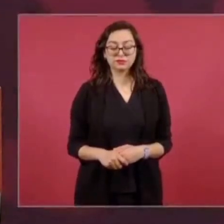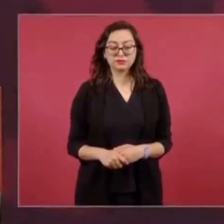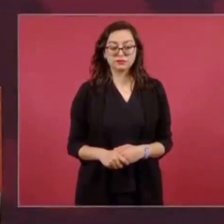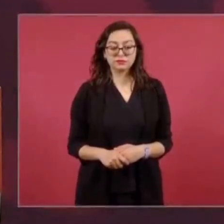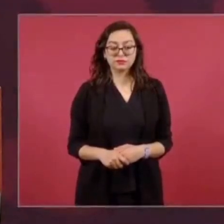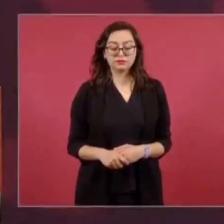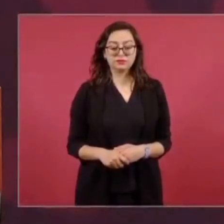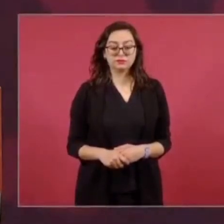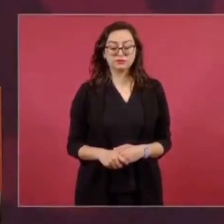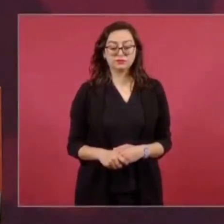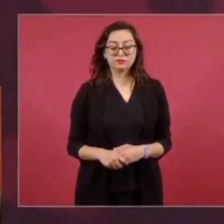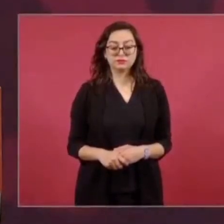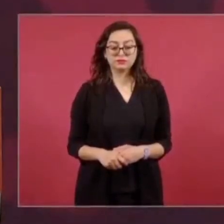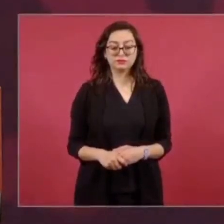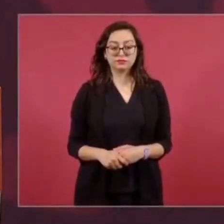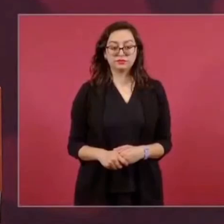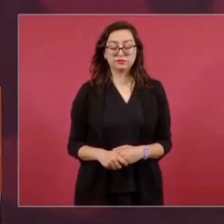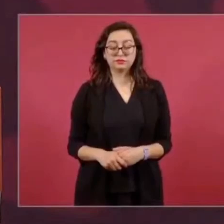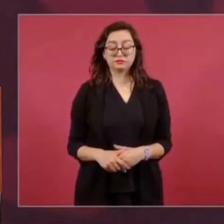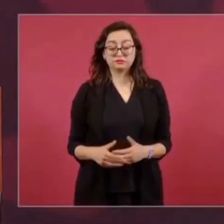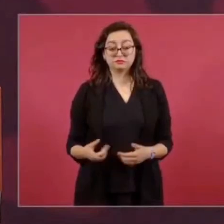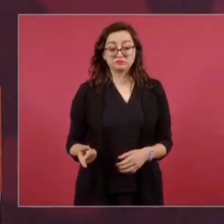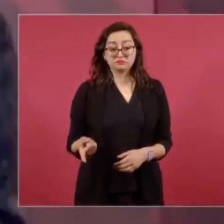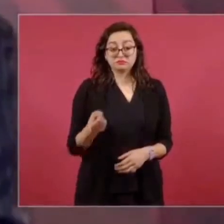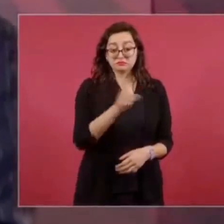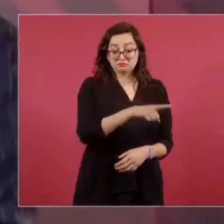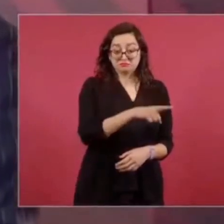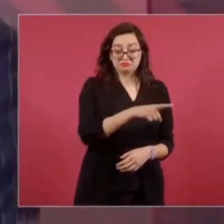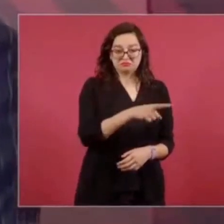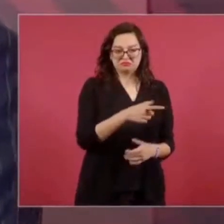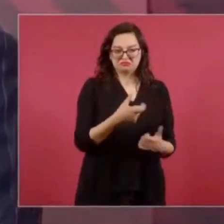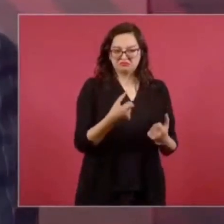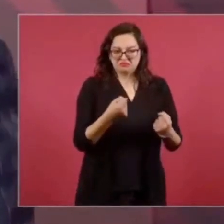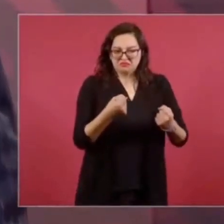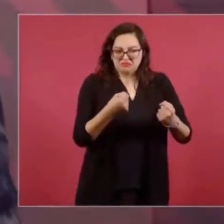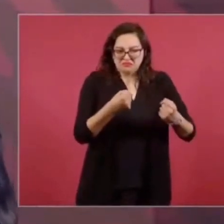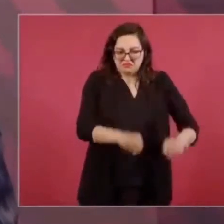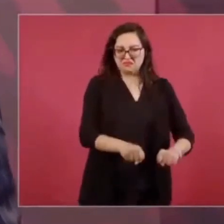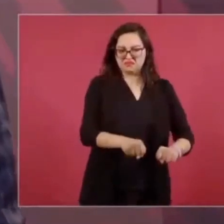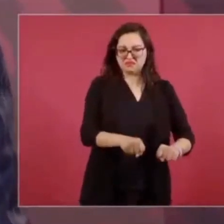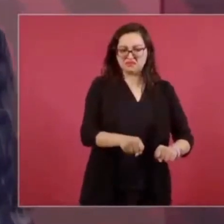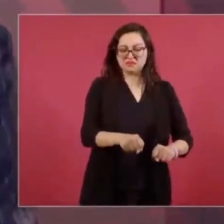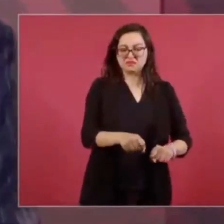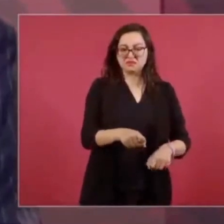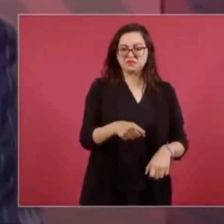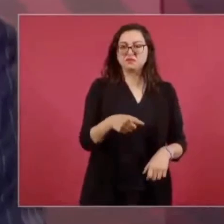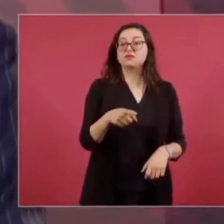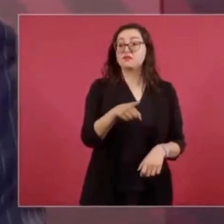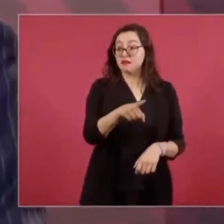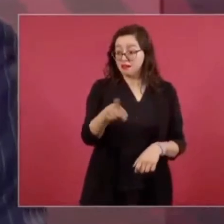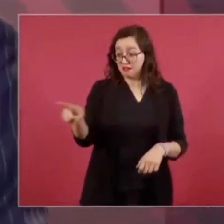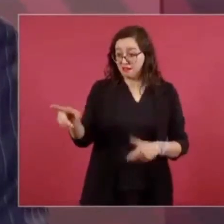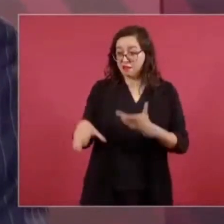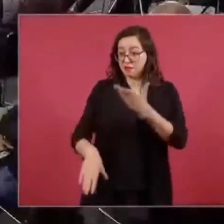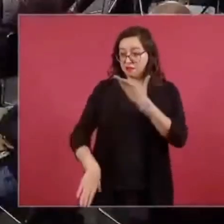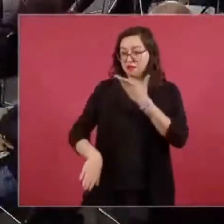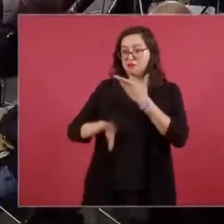Como la respuesta de la dictadura fue perseguir y encarcelar a los líderes del movimiento